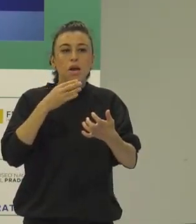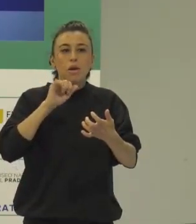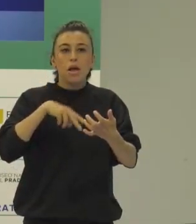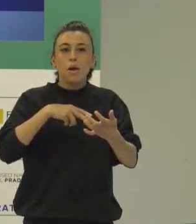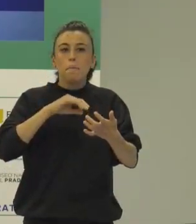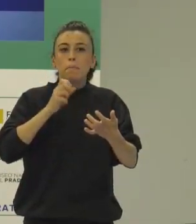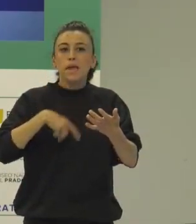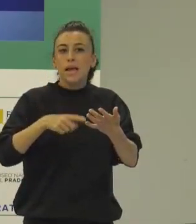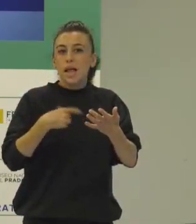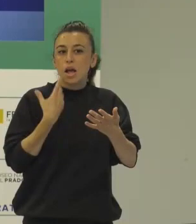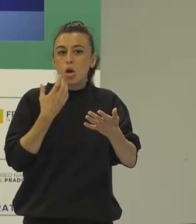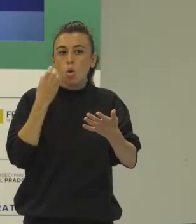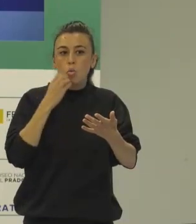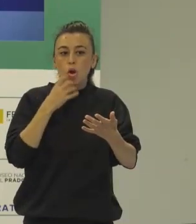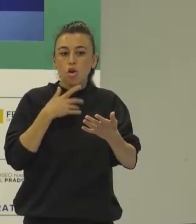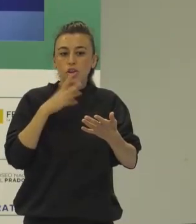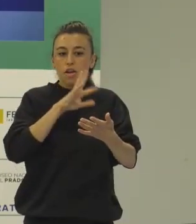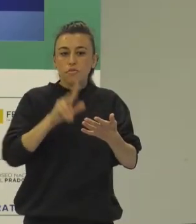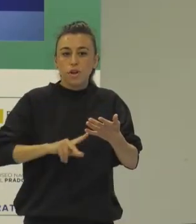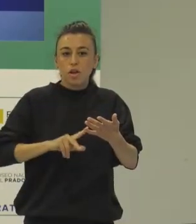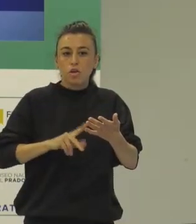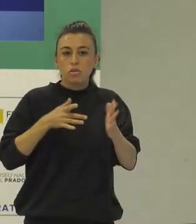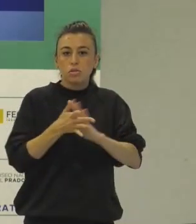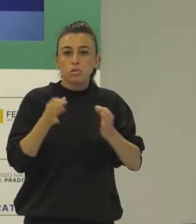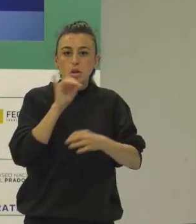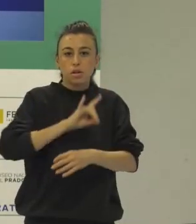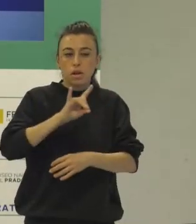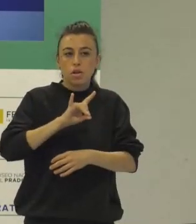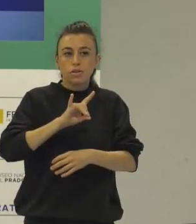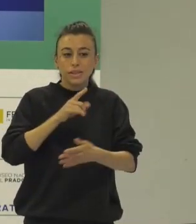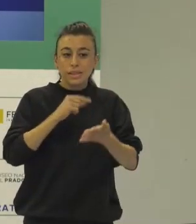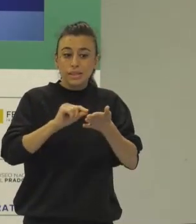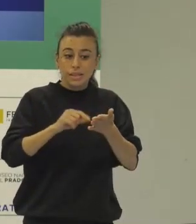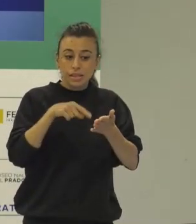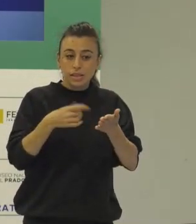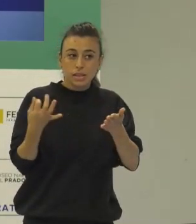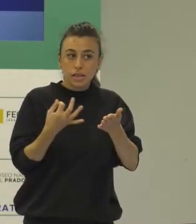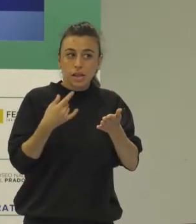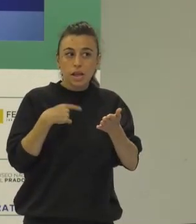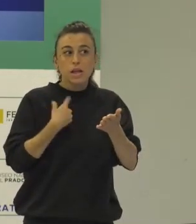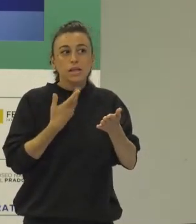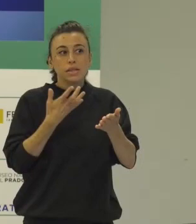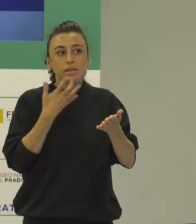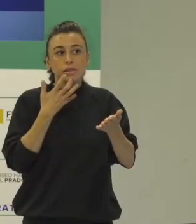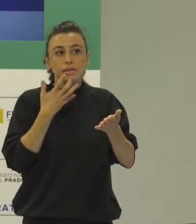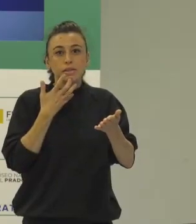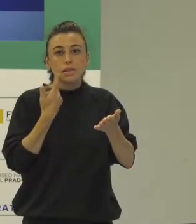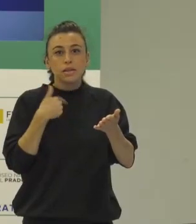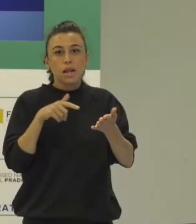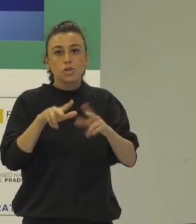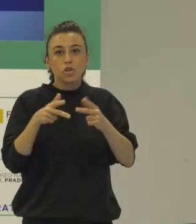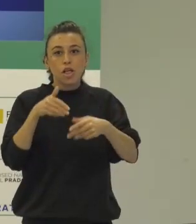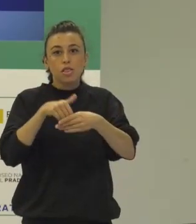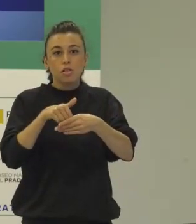sea, negro, y sabe de lo que escribe cuando se trata de la discriminación no tan disimulada que existe dentro de su